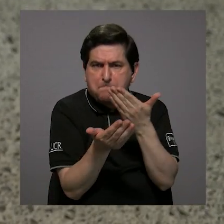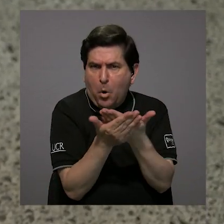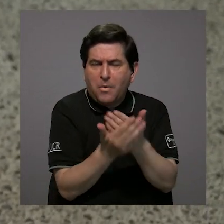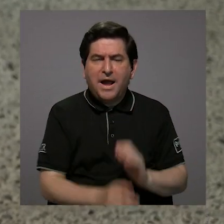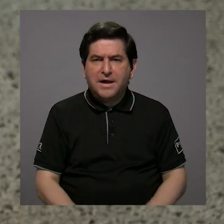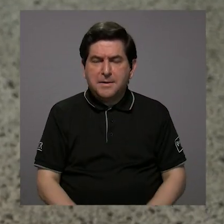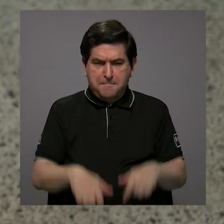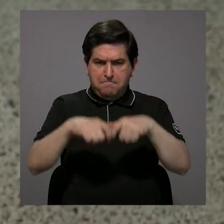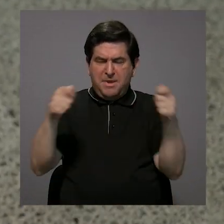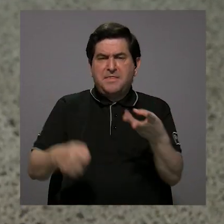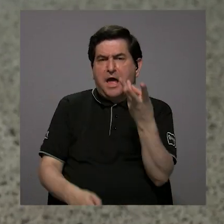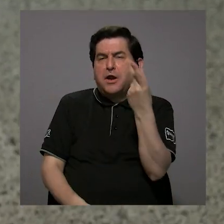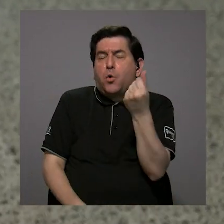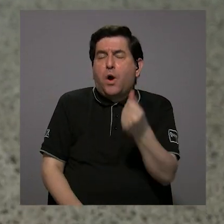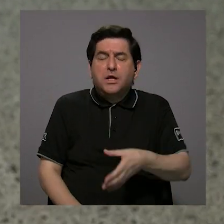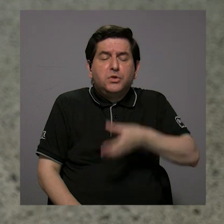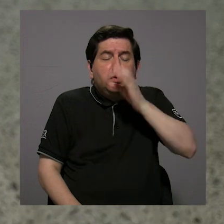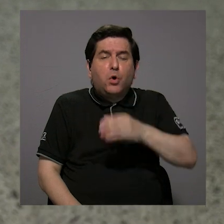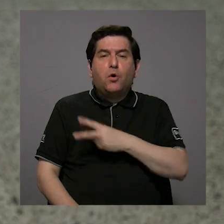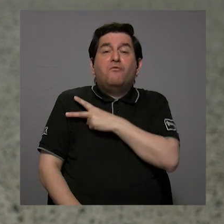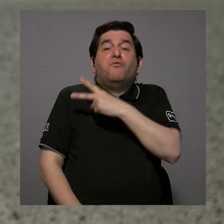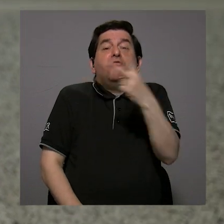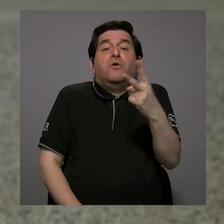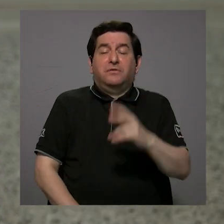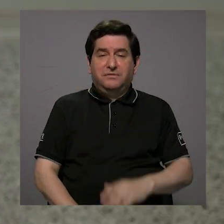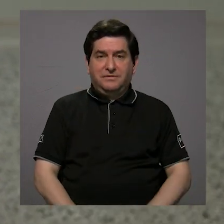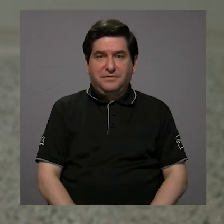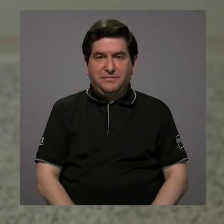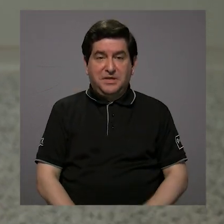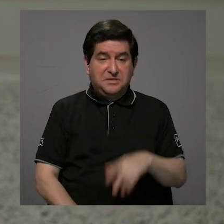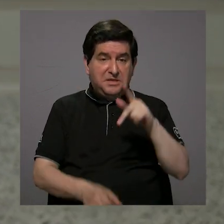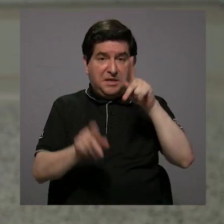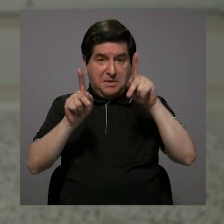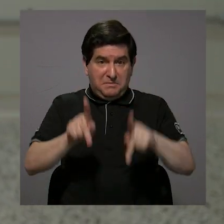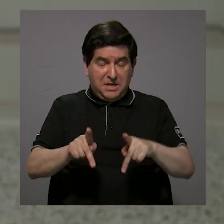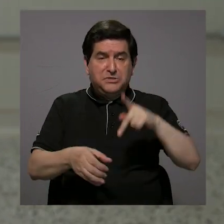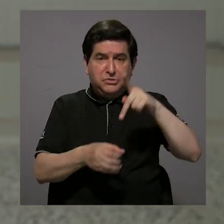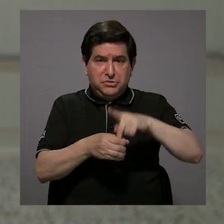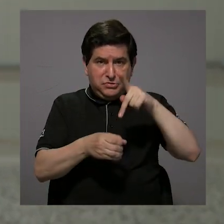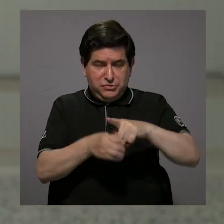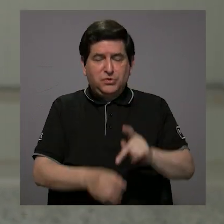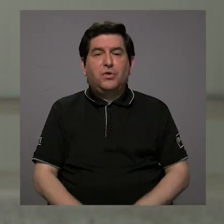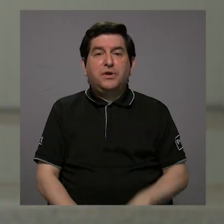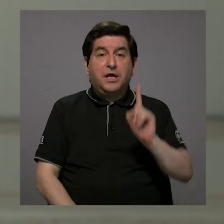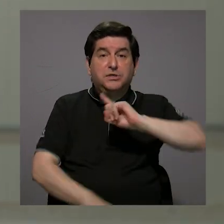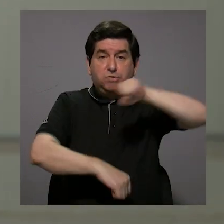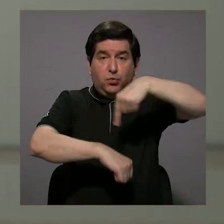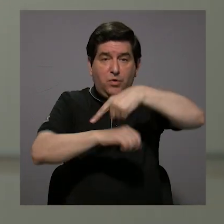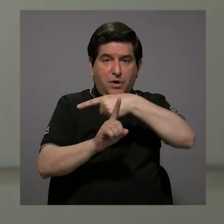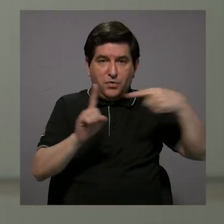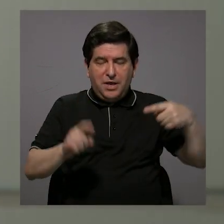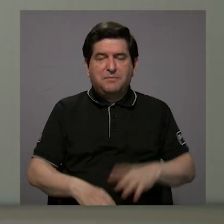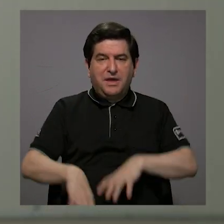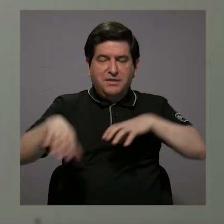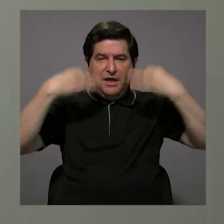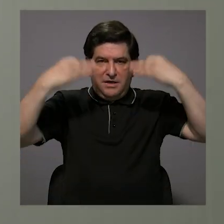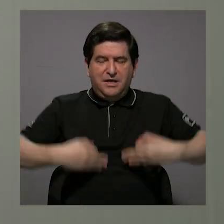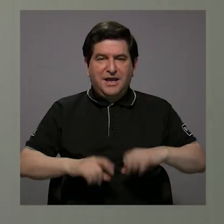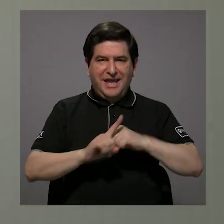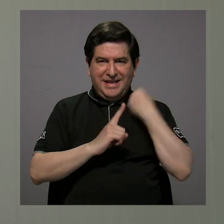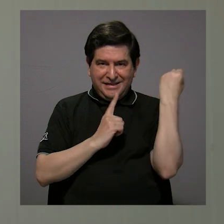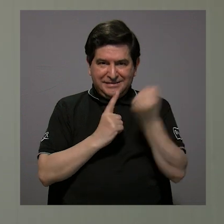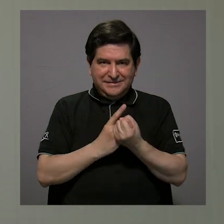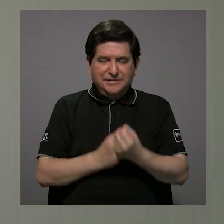probemos a ver, midamos cuánto toman voluntariamente los participantes durante hora y media de ejercicio